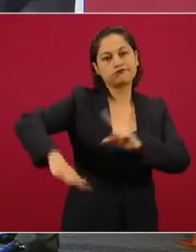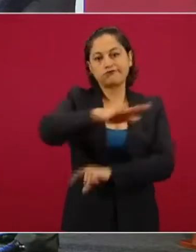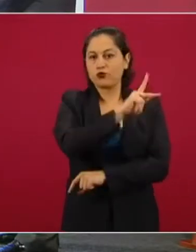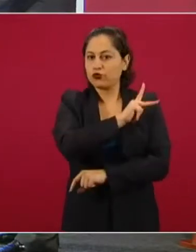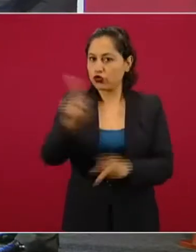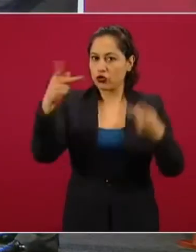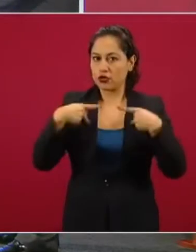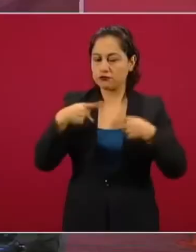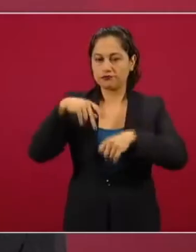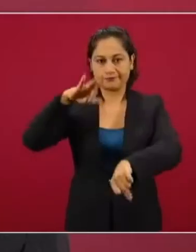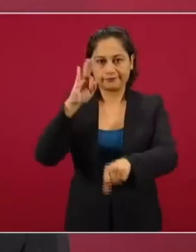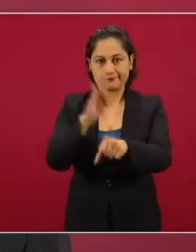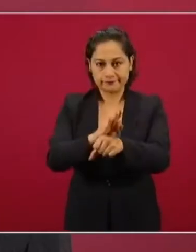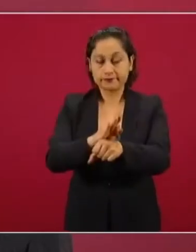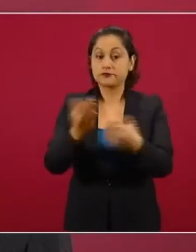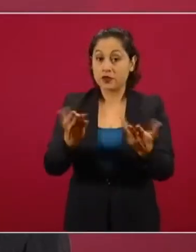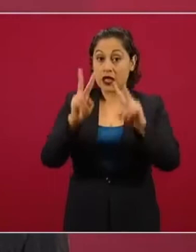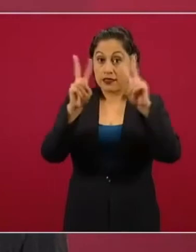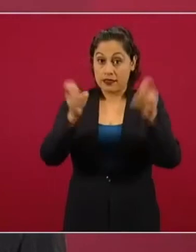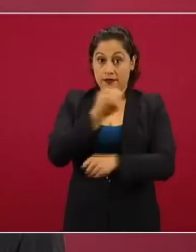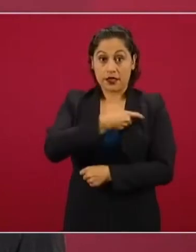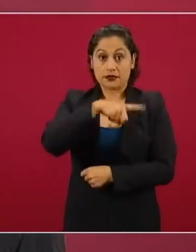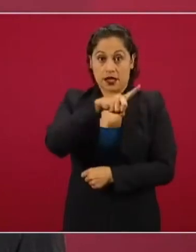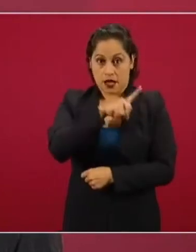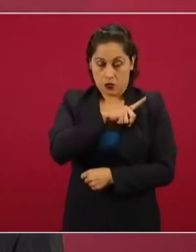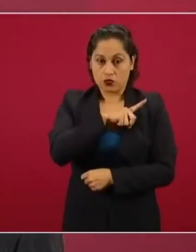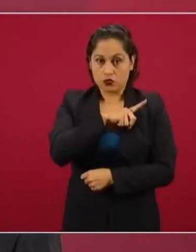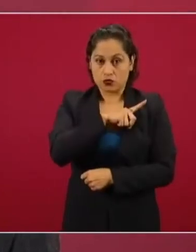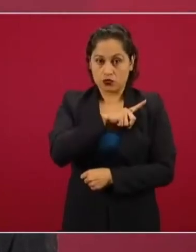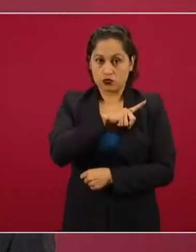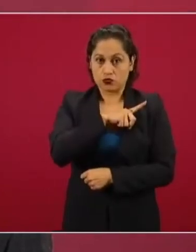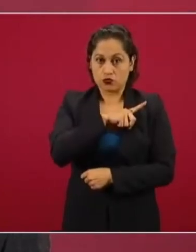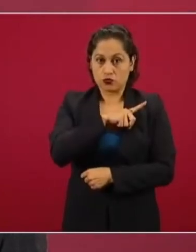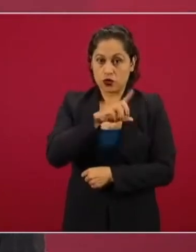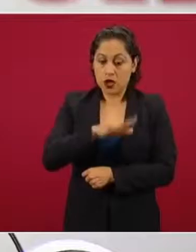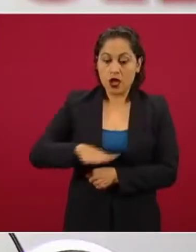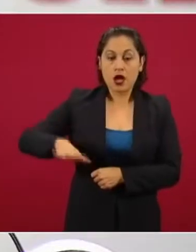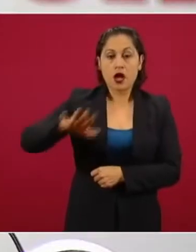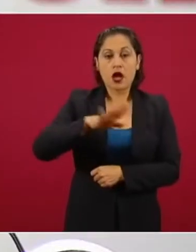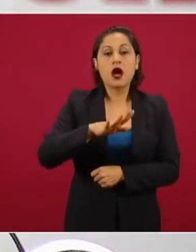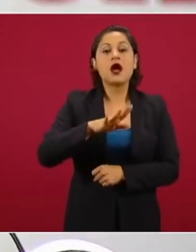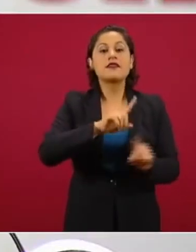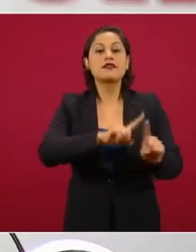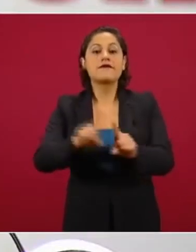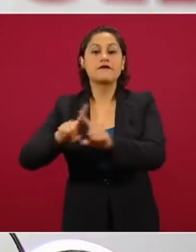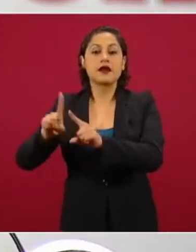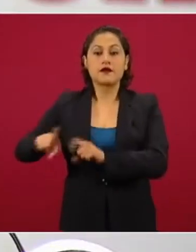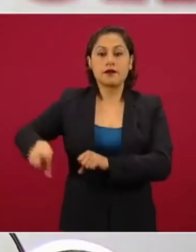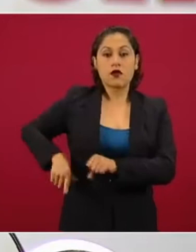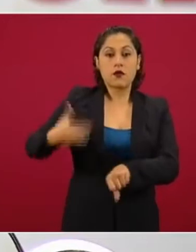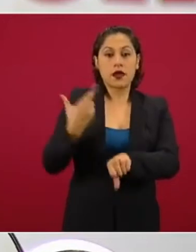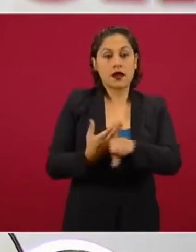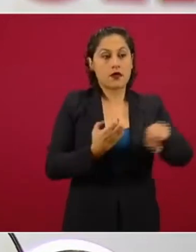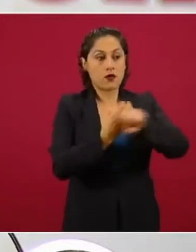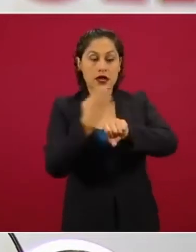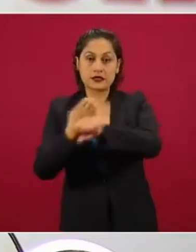y en este tema, en el tema de la salud, hemos tenido magnífica coordinación con los 32 mandatarios y mandatarias de